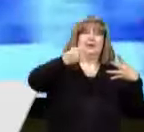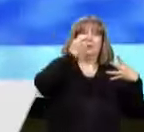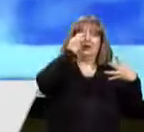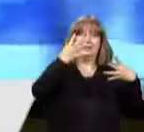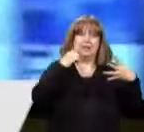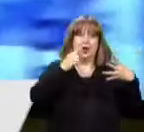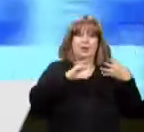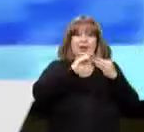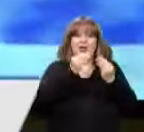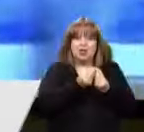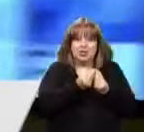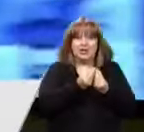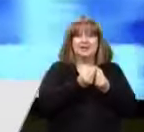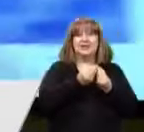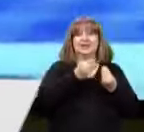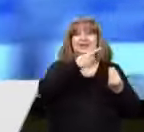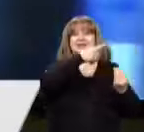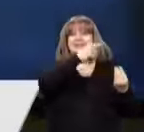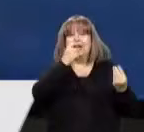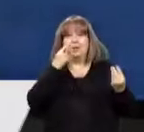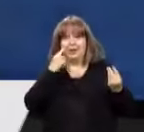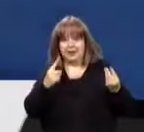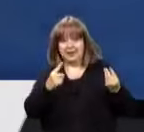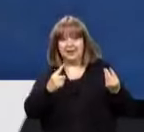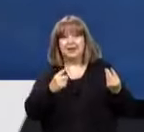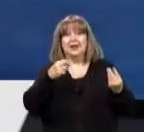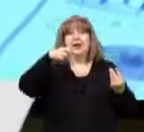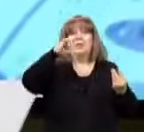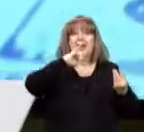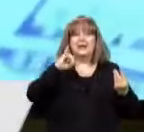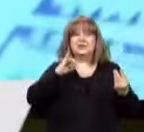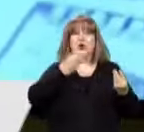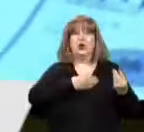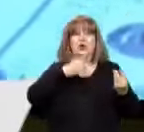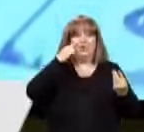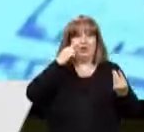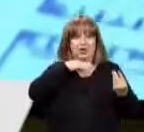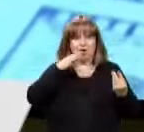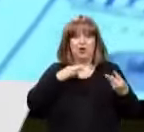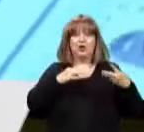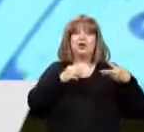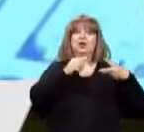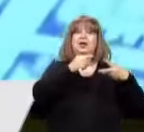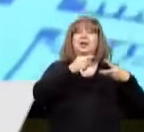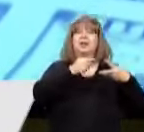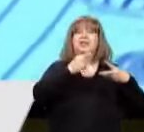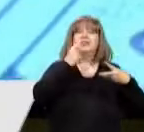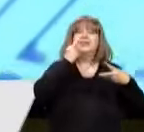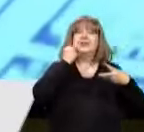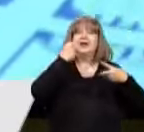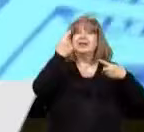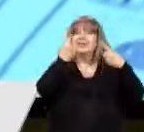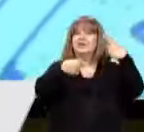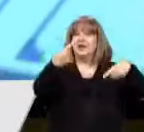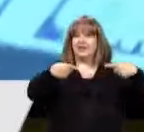uno tiene que hacer cosas en donde nos sintamos tranquilos una una inversión No nos puede sumar una preocupación más a las que ya tenemos en el